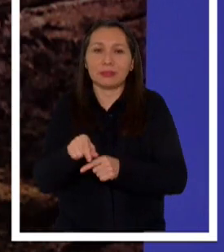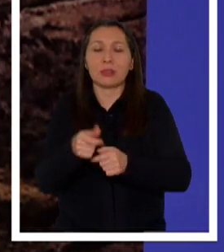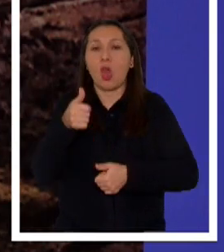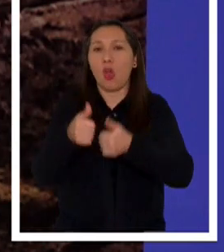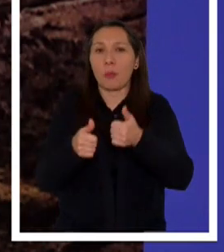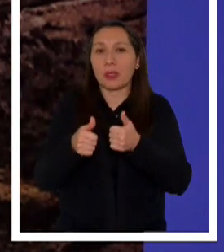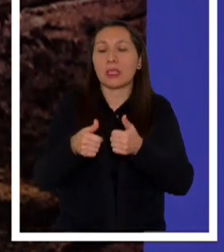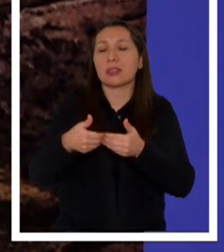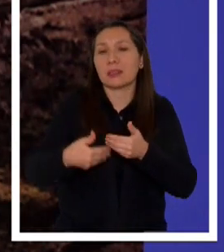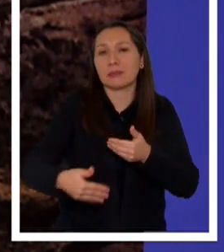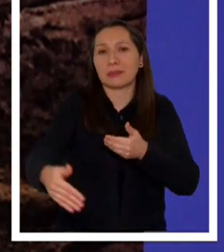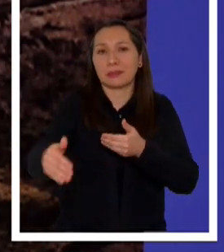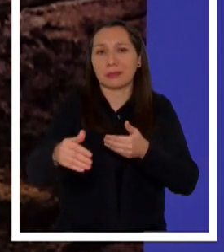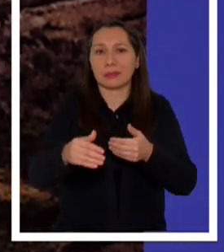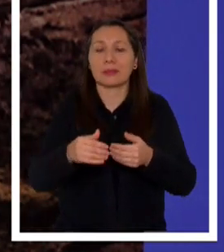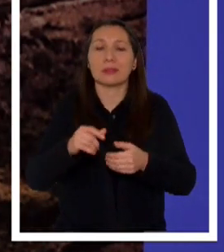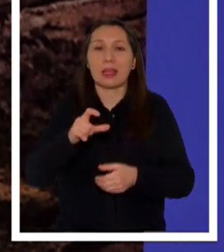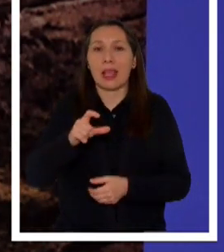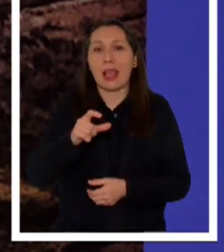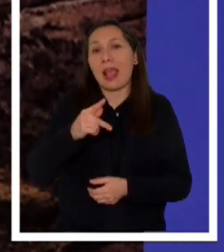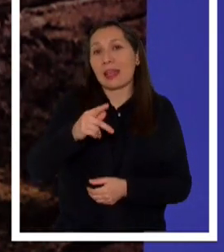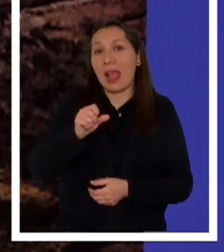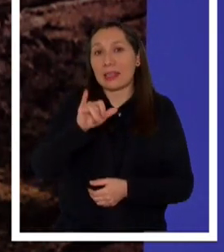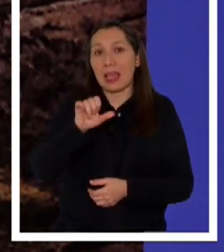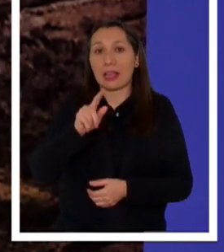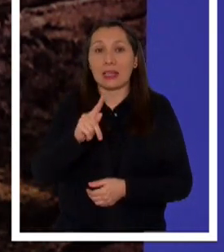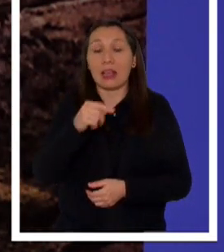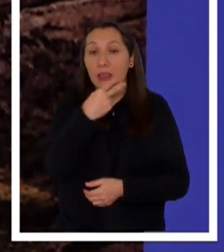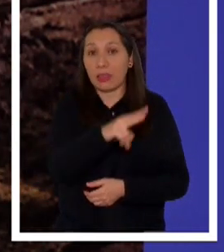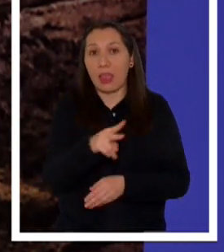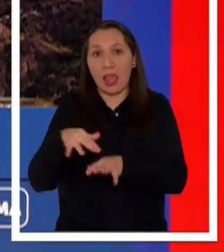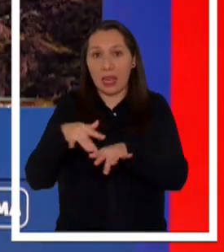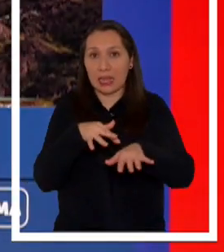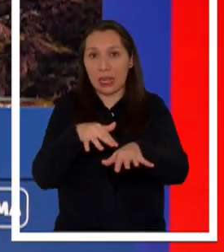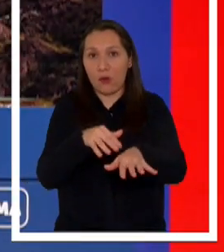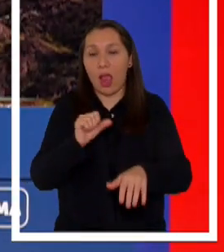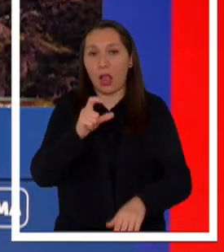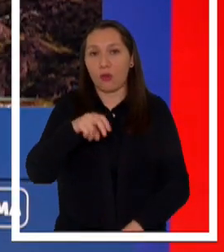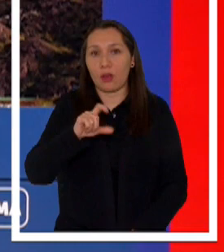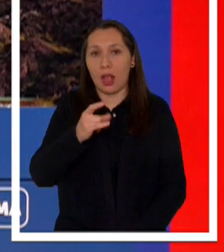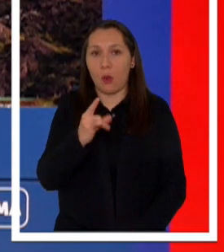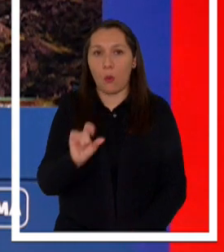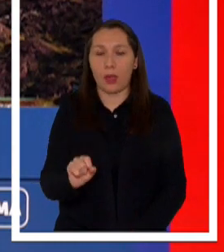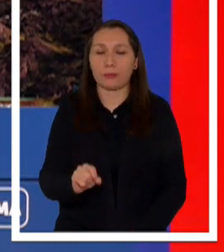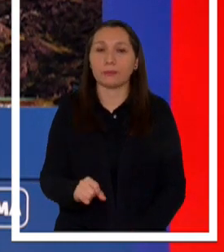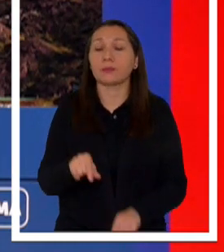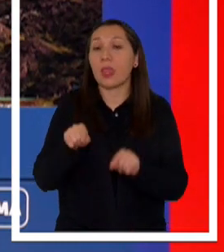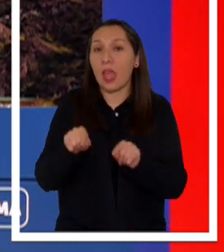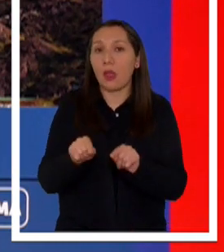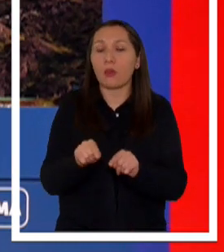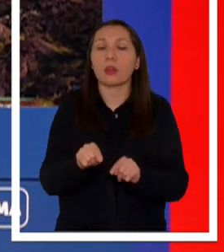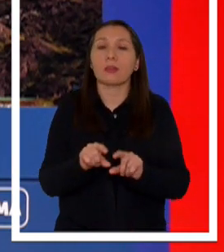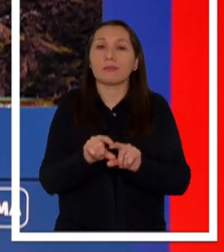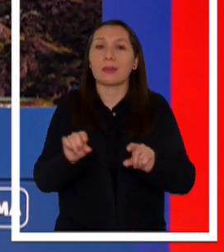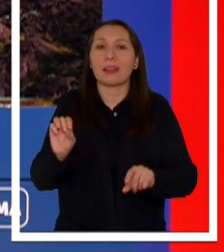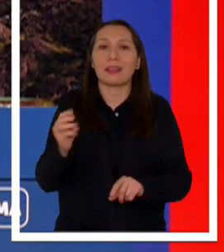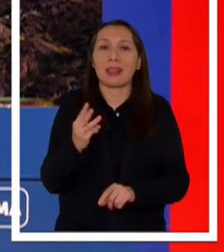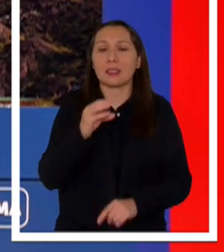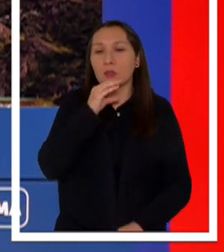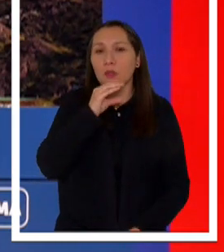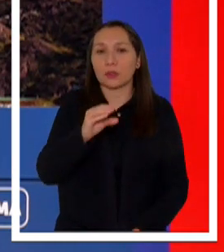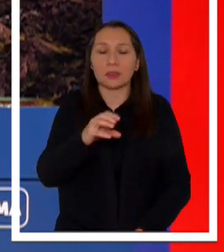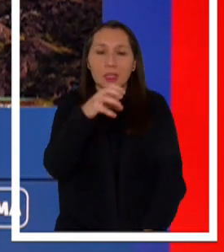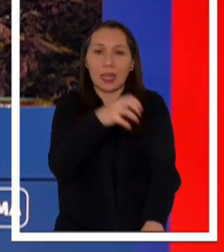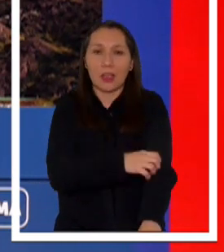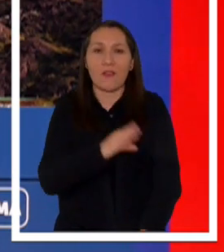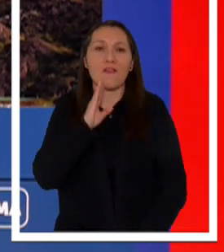de los días que va a durar el el kayaks La Loma En el río aconcagua vamos con el portal el tres te consta de la región